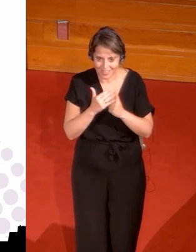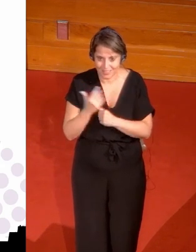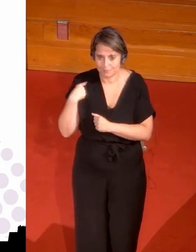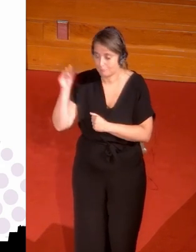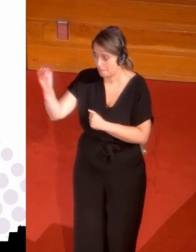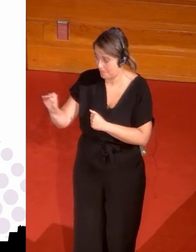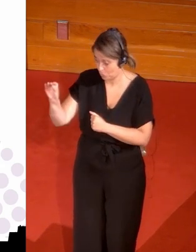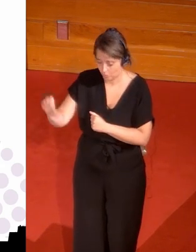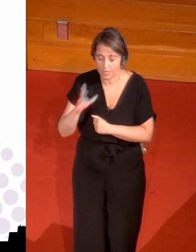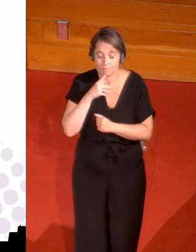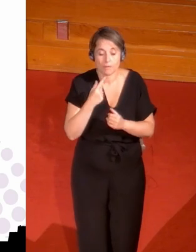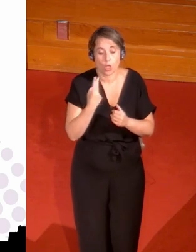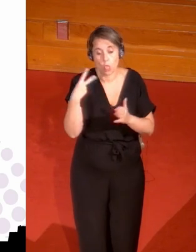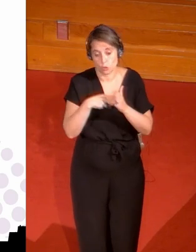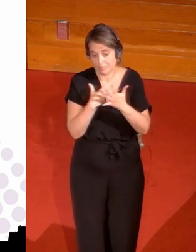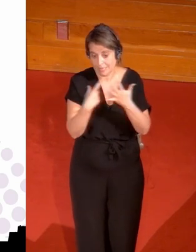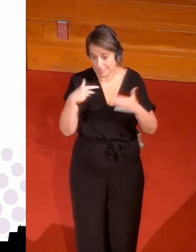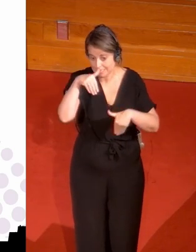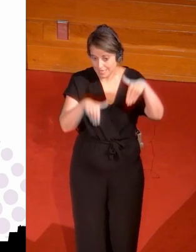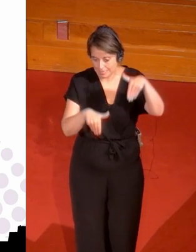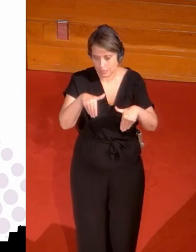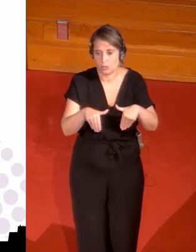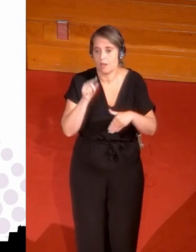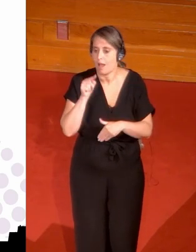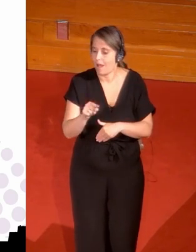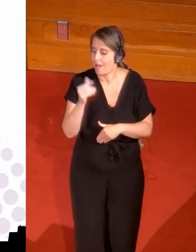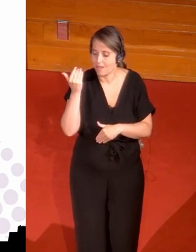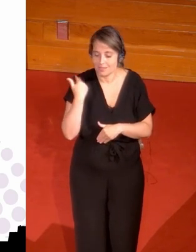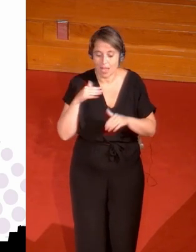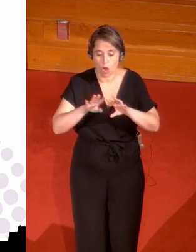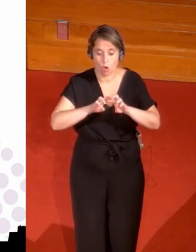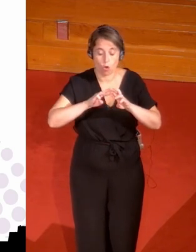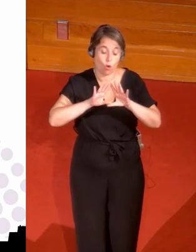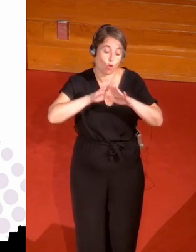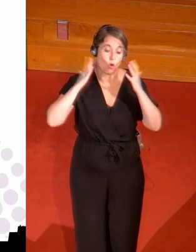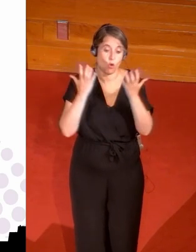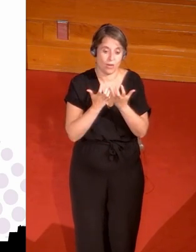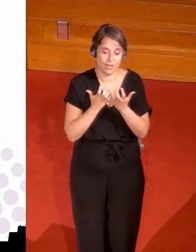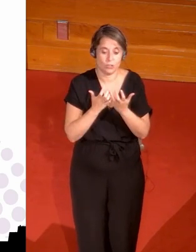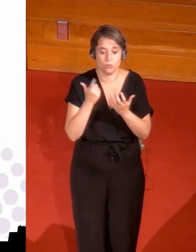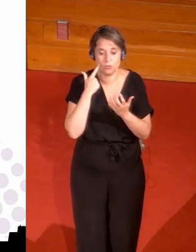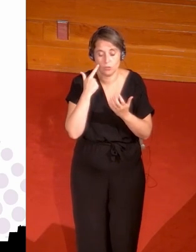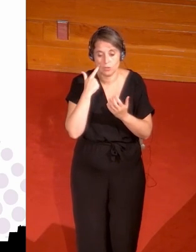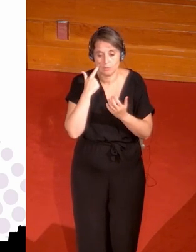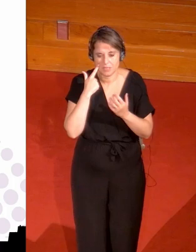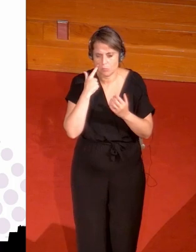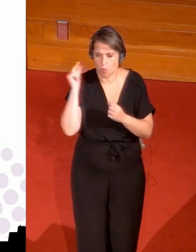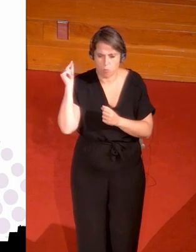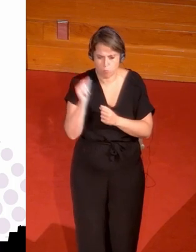preguntarte porque en las elecciones de 2016 ya se ya se acusó desde el congreso a Facebook y a Cambridge